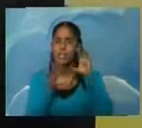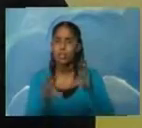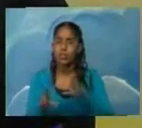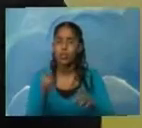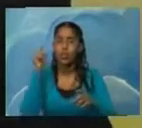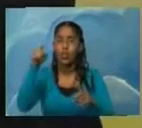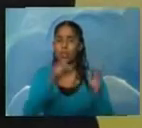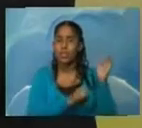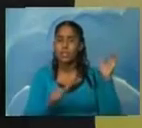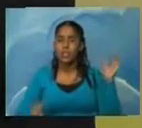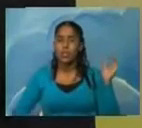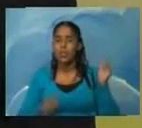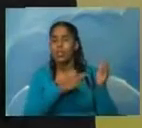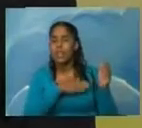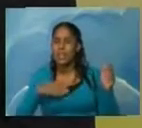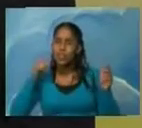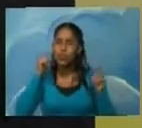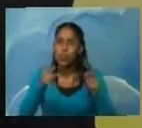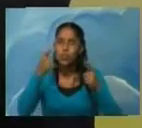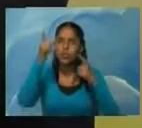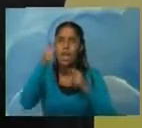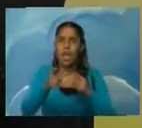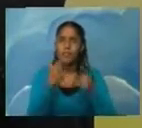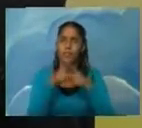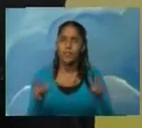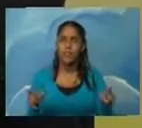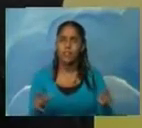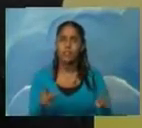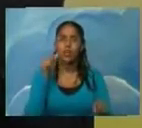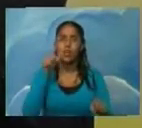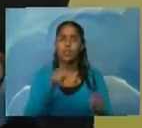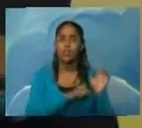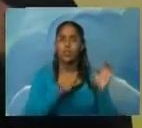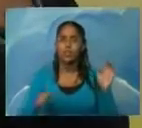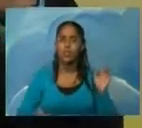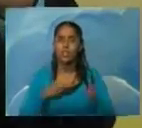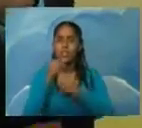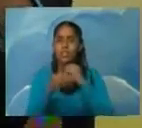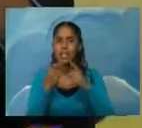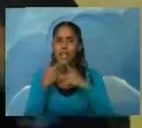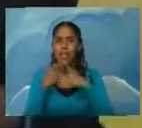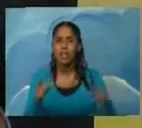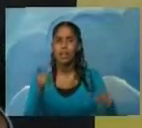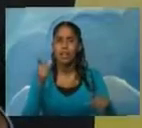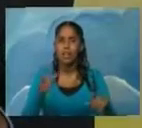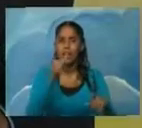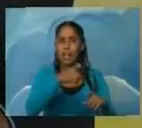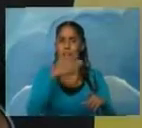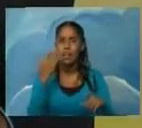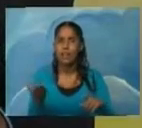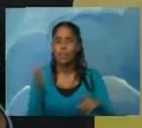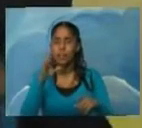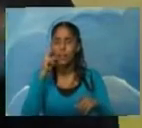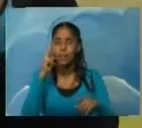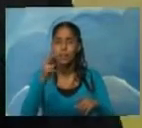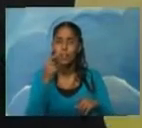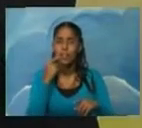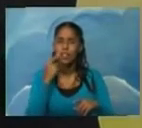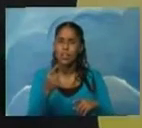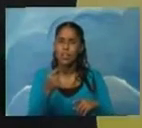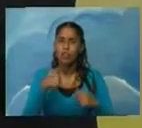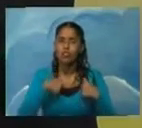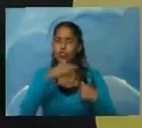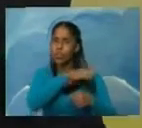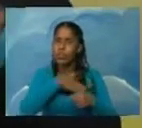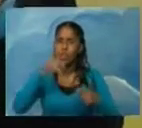Señor quiere que tú seas diferente también. Hoy el Señor quiere hacer diferencia, que la gente que te vea diga, oye, yo quiero